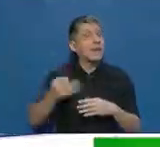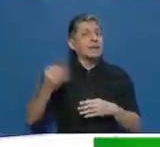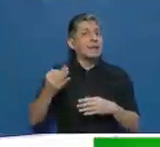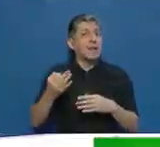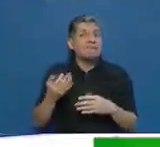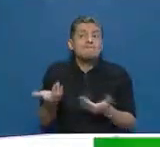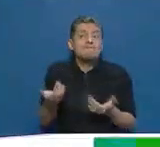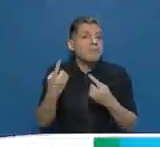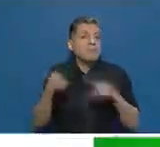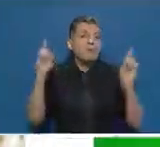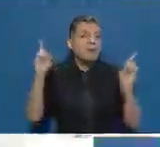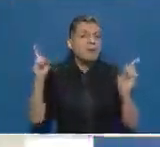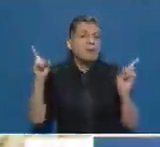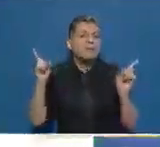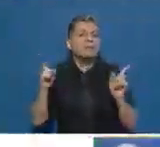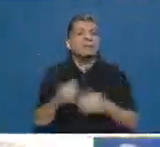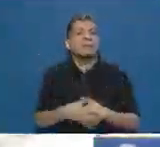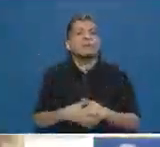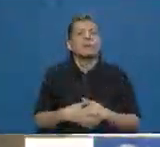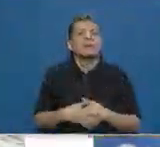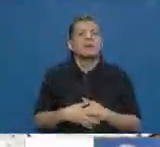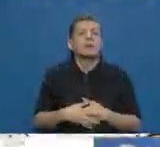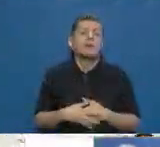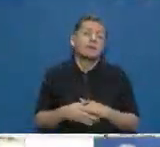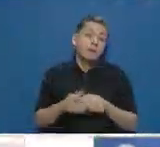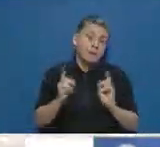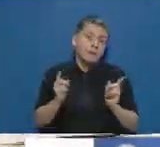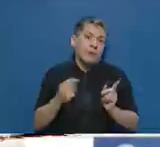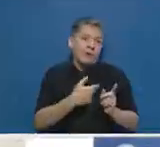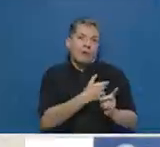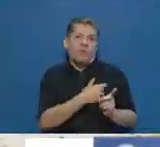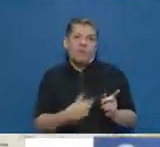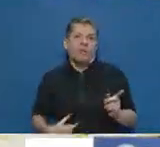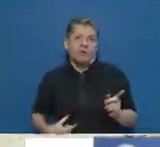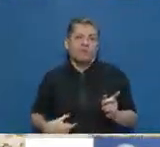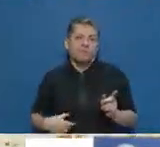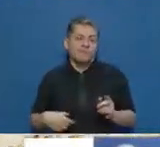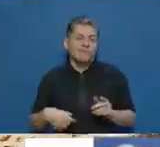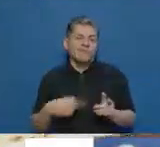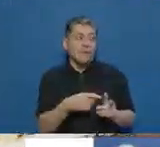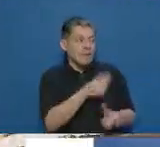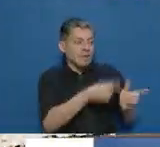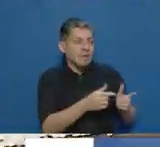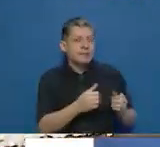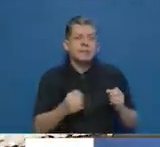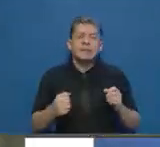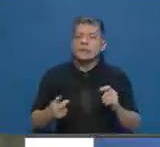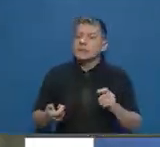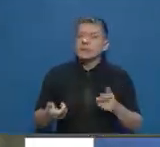No estamos acostumbrados, preparados. Creo que también el gobierno responde a la ansiedad y a la presión social de querer salir y retomar